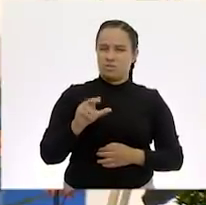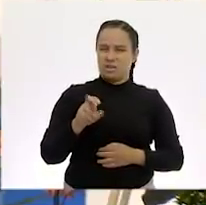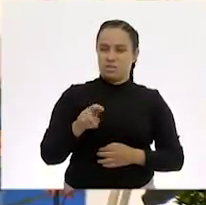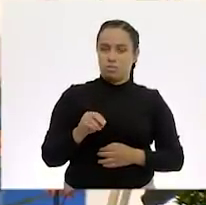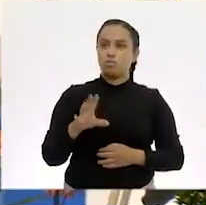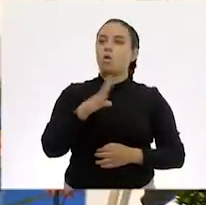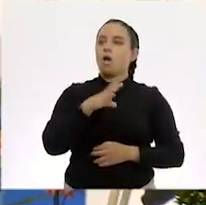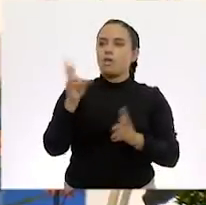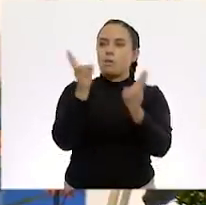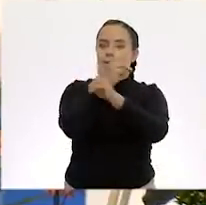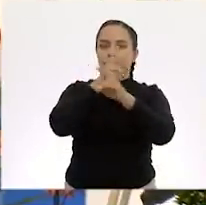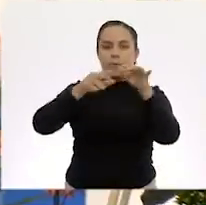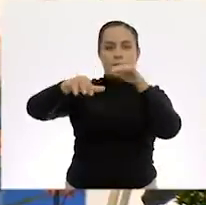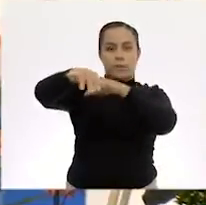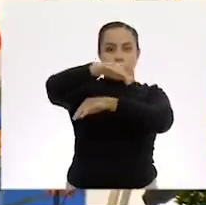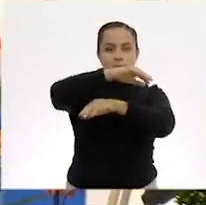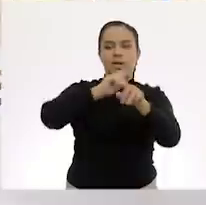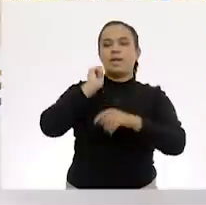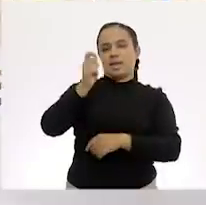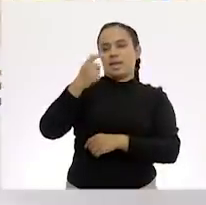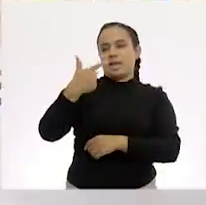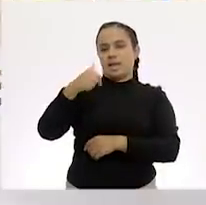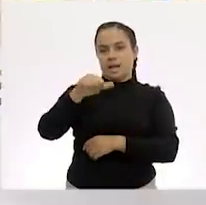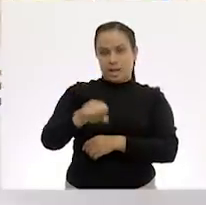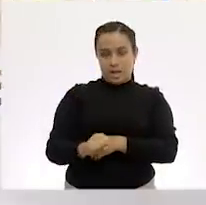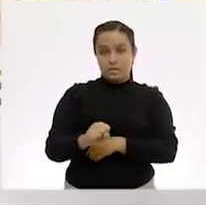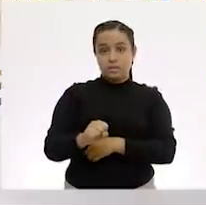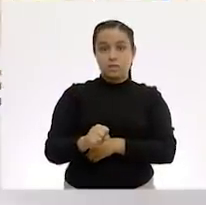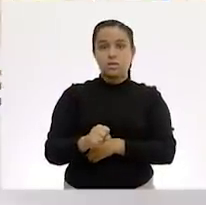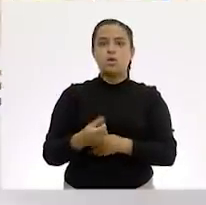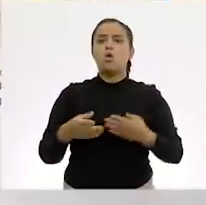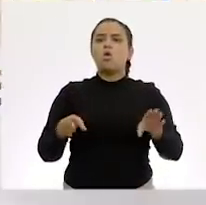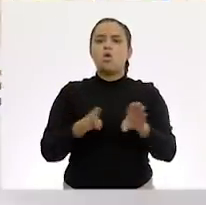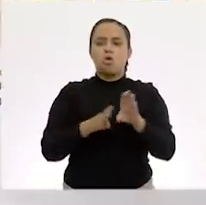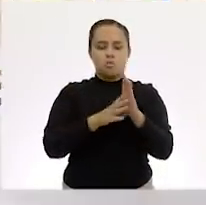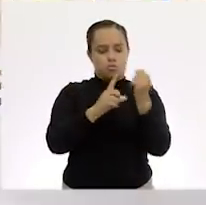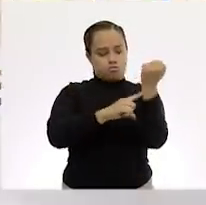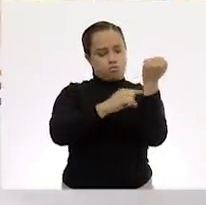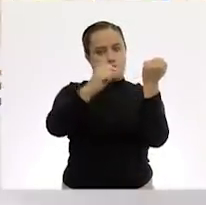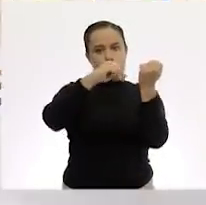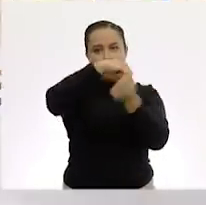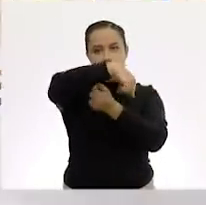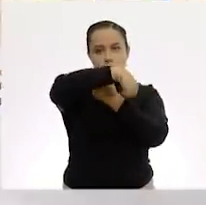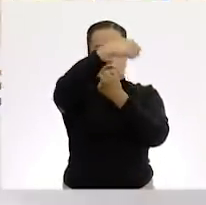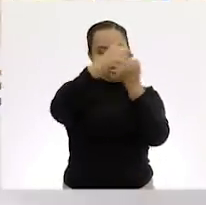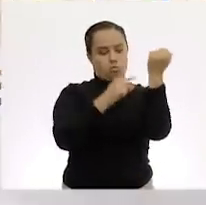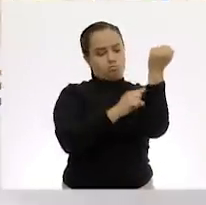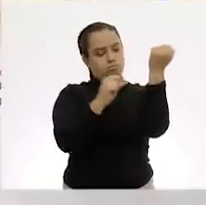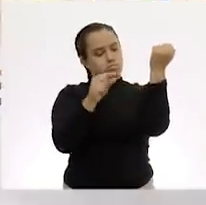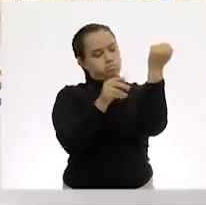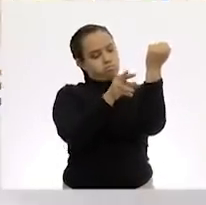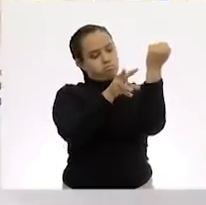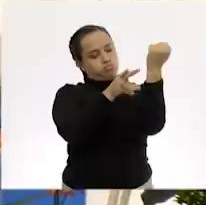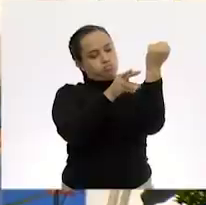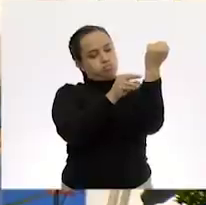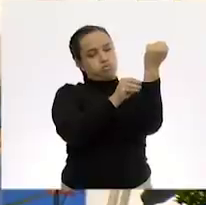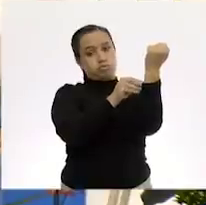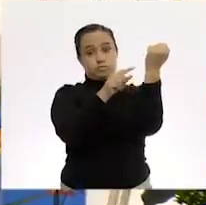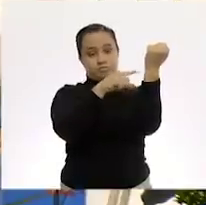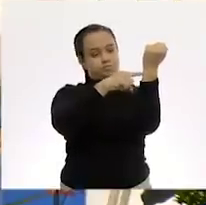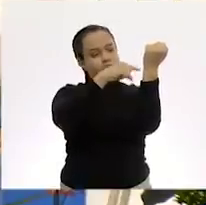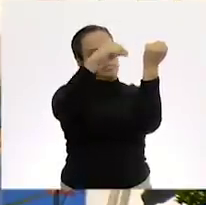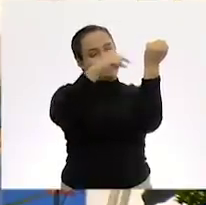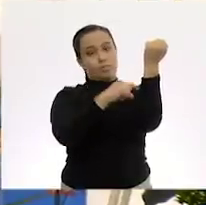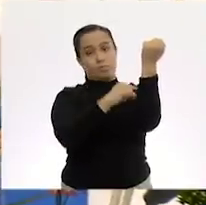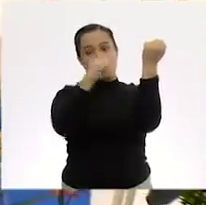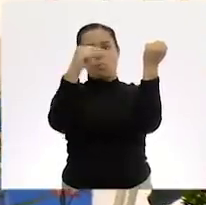está en el aire, porque pues es un gas, entra por las hojas. La fotosíntesis se da en las hojas. Y entra